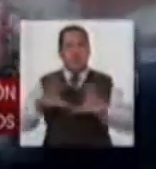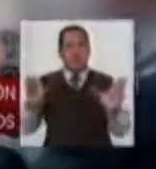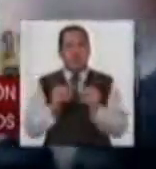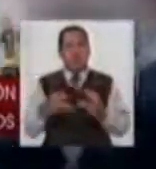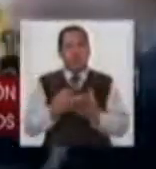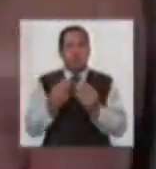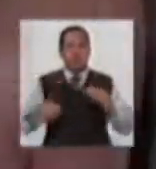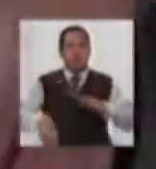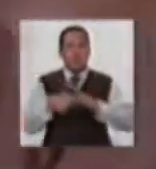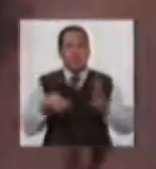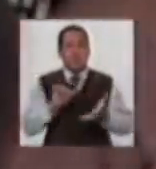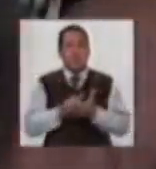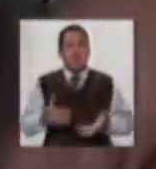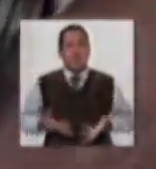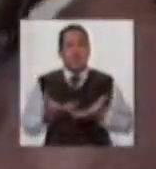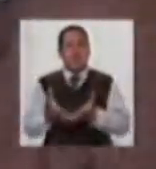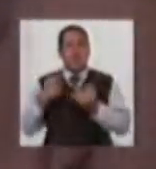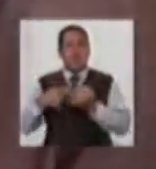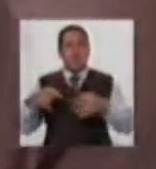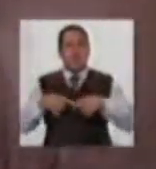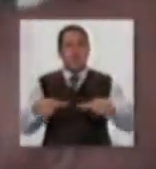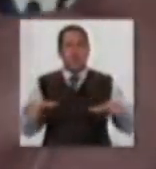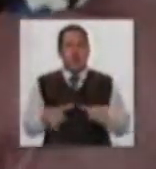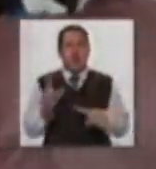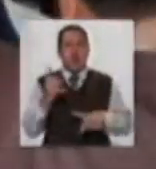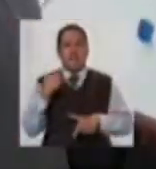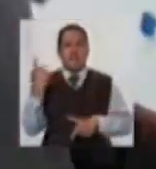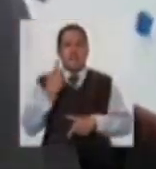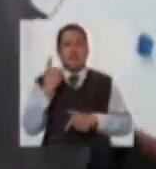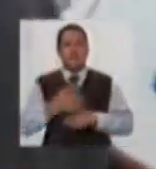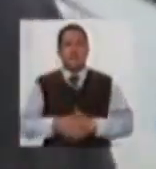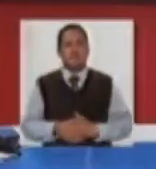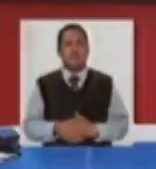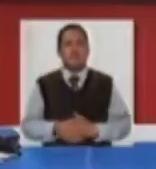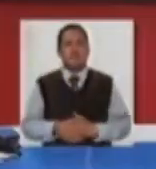de corrupción que se han enquistado en algunas entidades públicas.